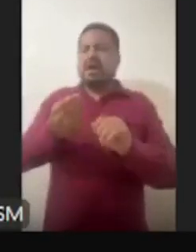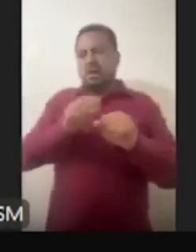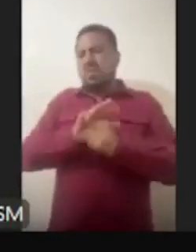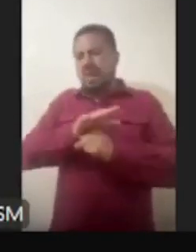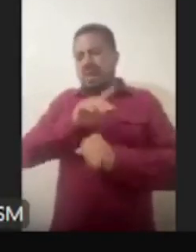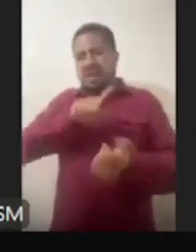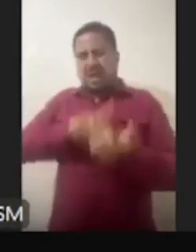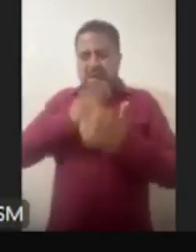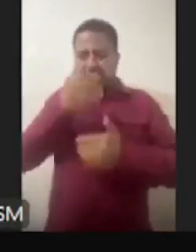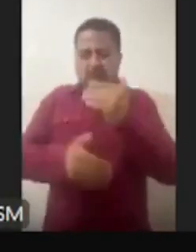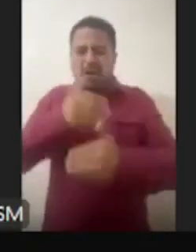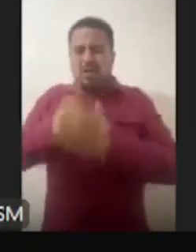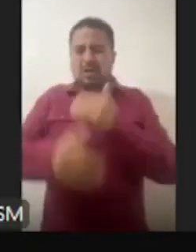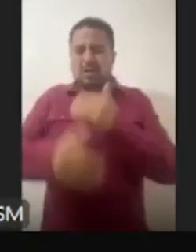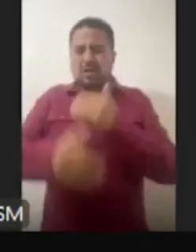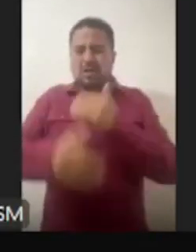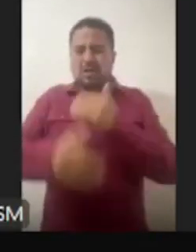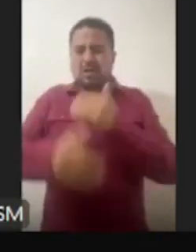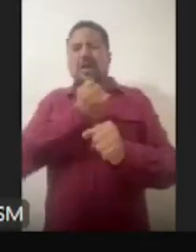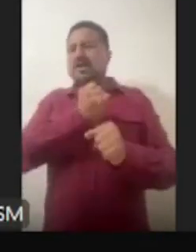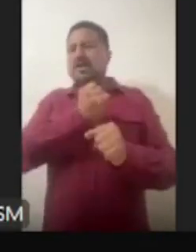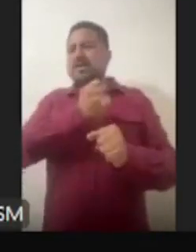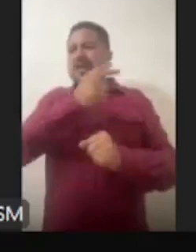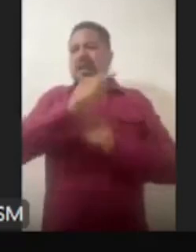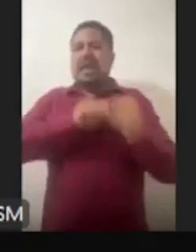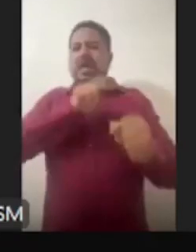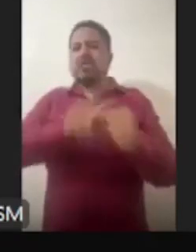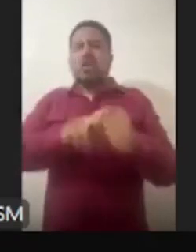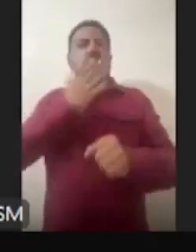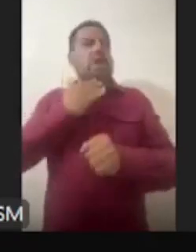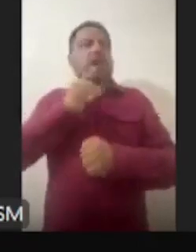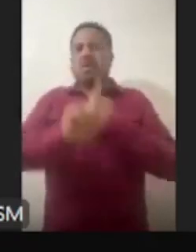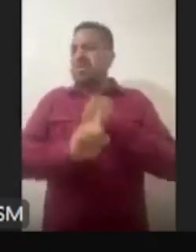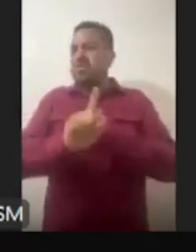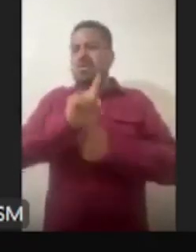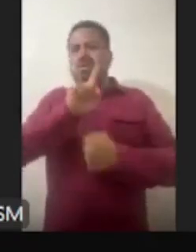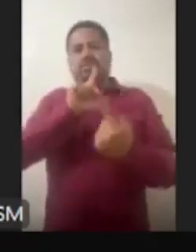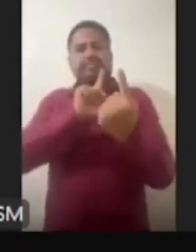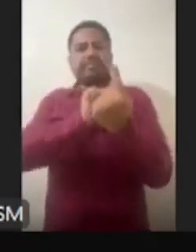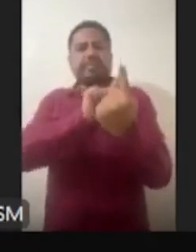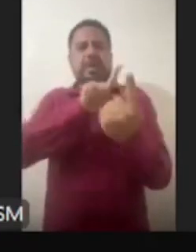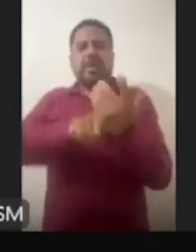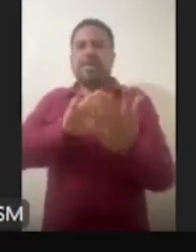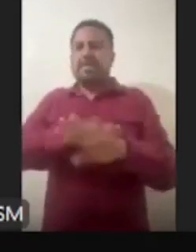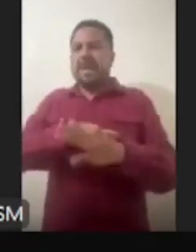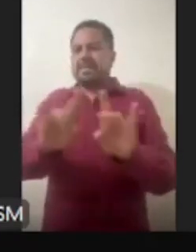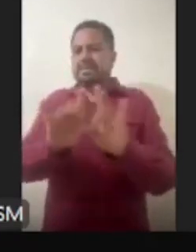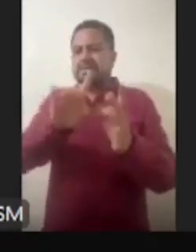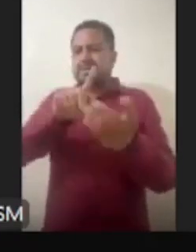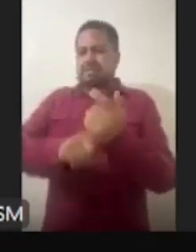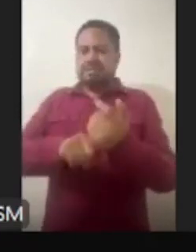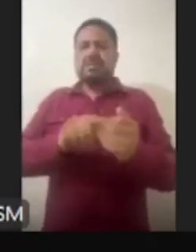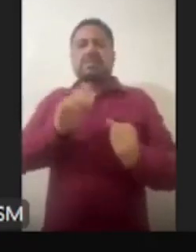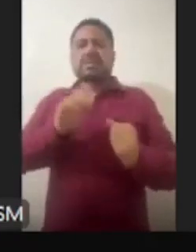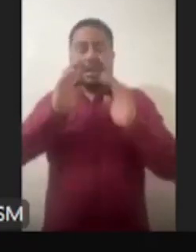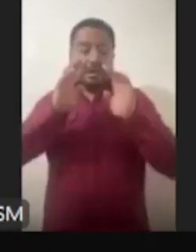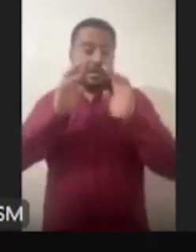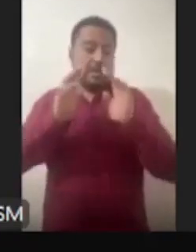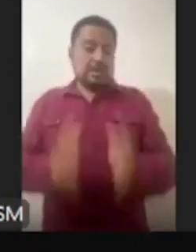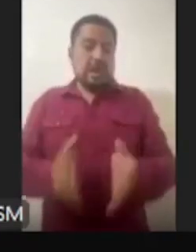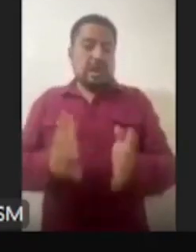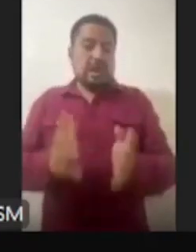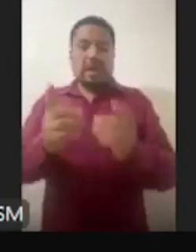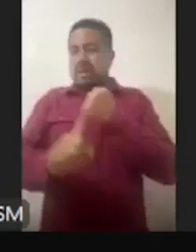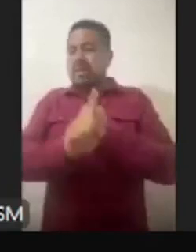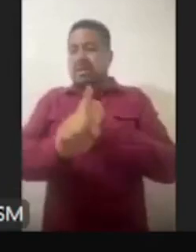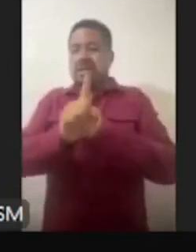que por su naturaleza no produce una afectación directa e inmediata a derechos sustantivos, ya que sus efectos tienen una injerencia directa cuando